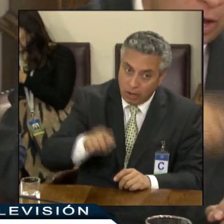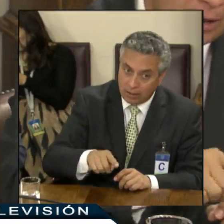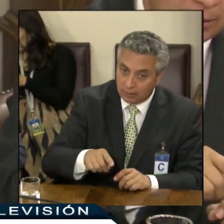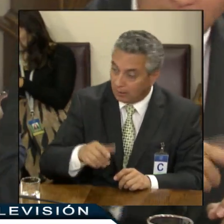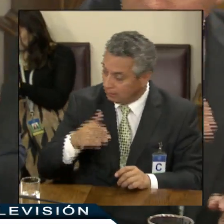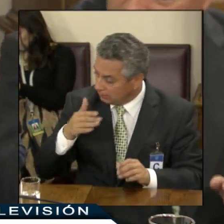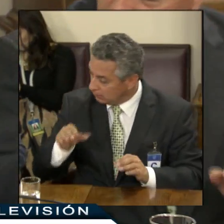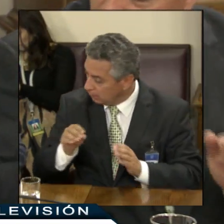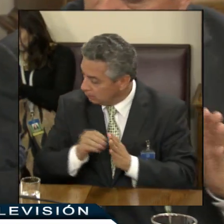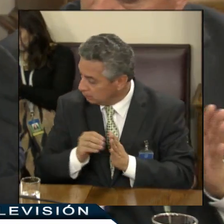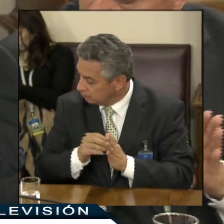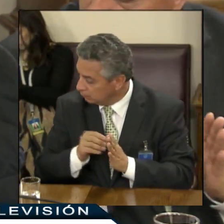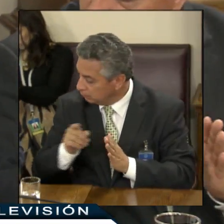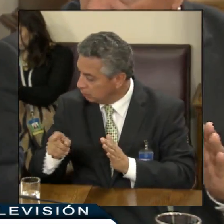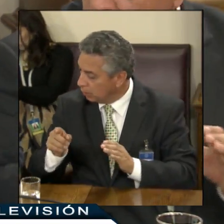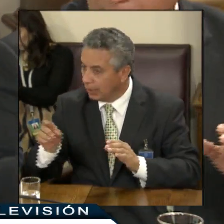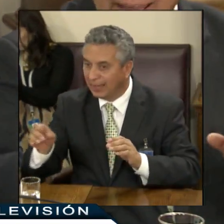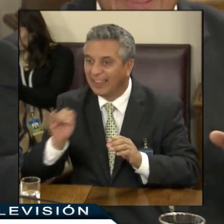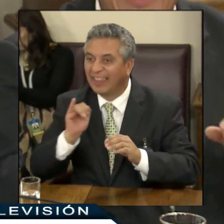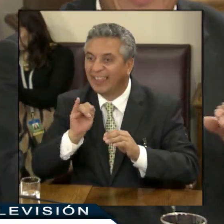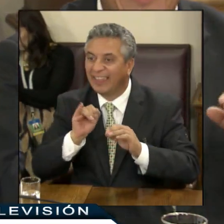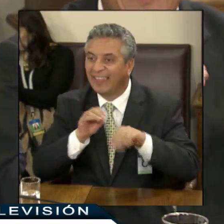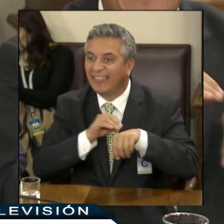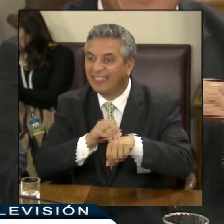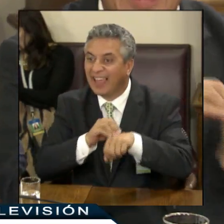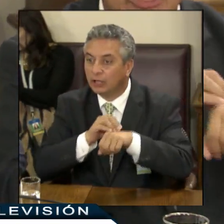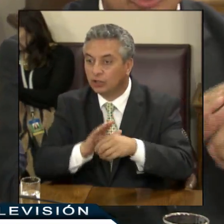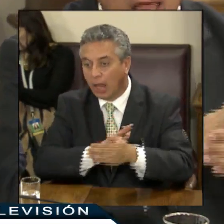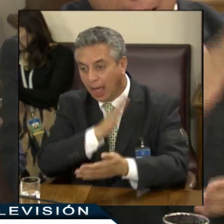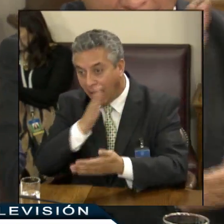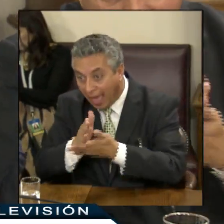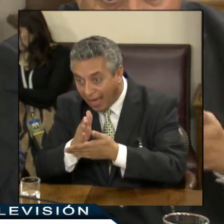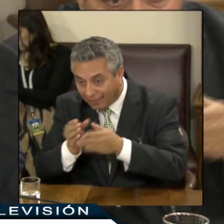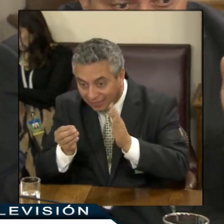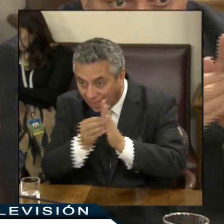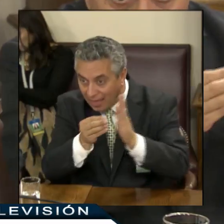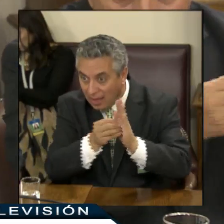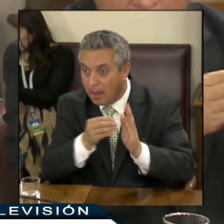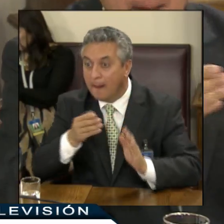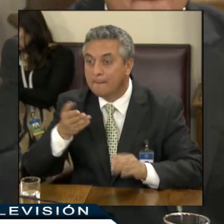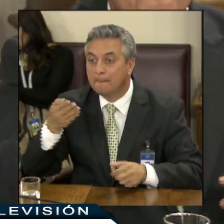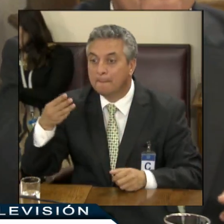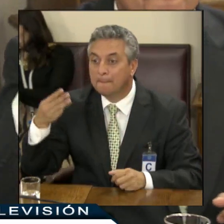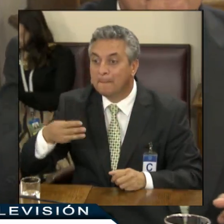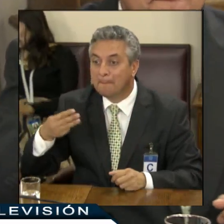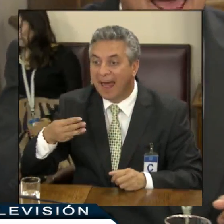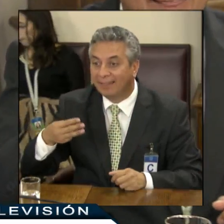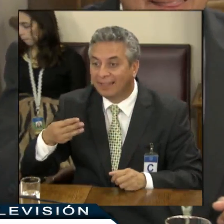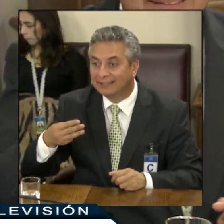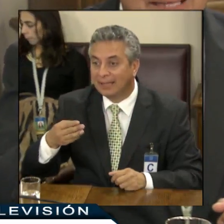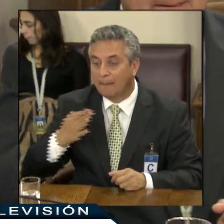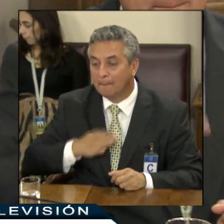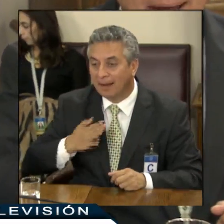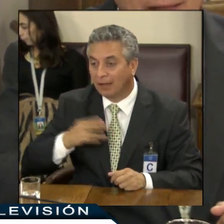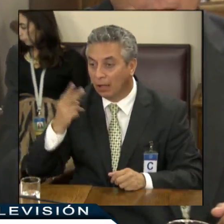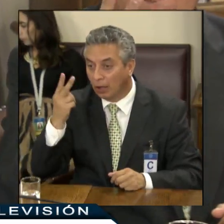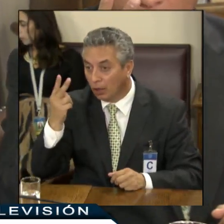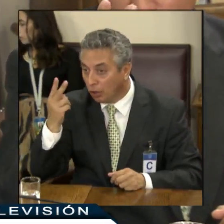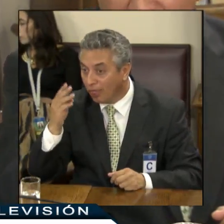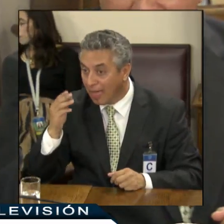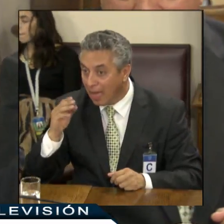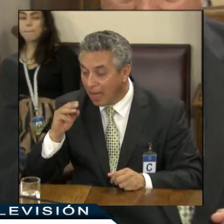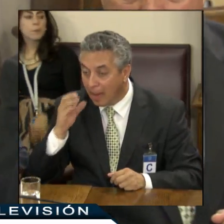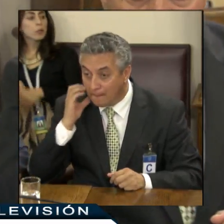previsto el ingreso de las indicaciones hasta el día martes 2 de mayo eh Y el tres hay una